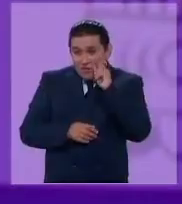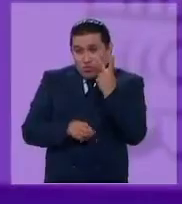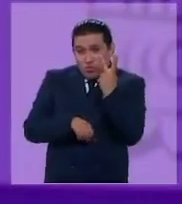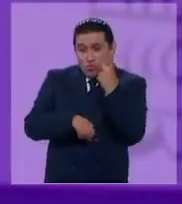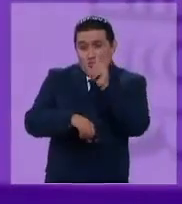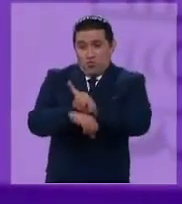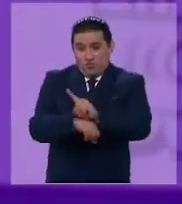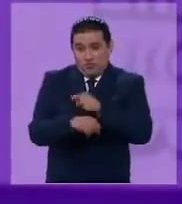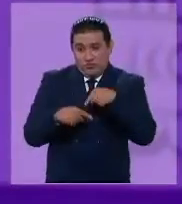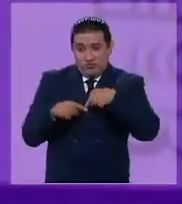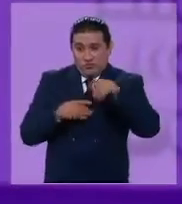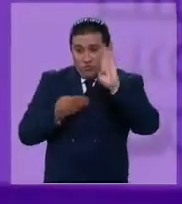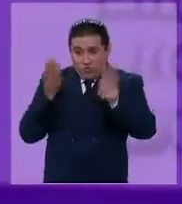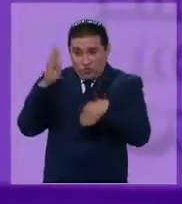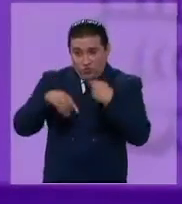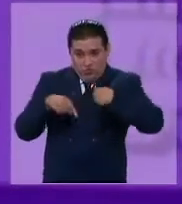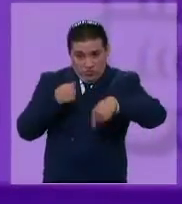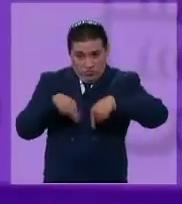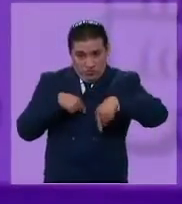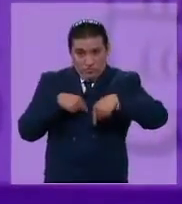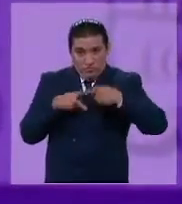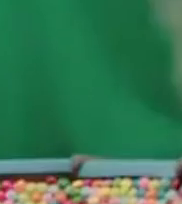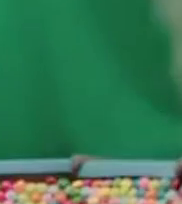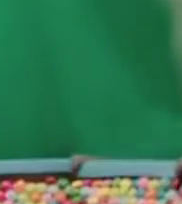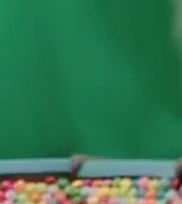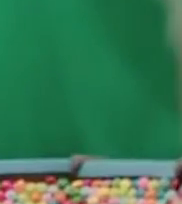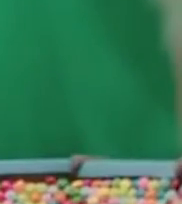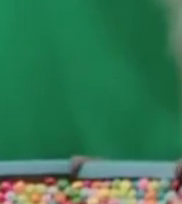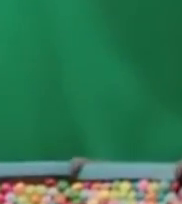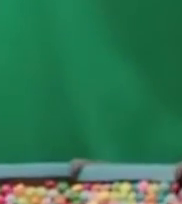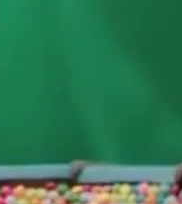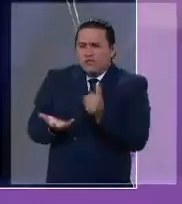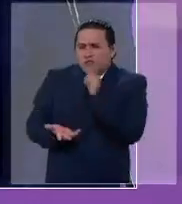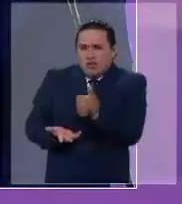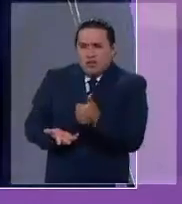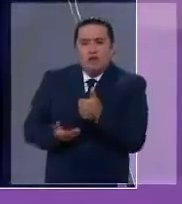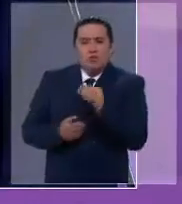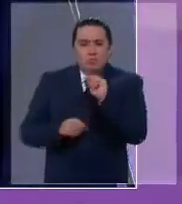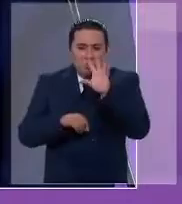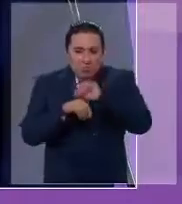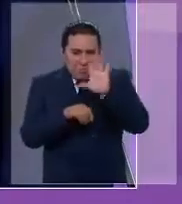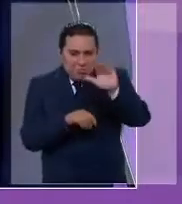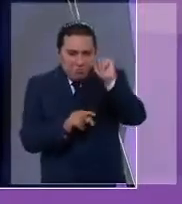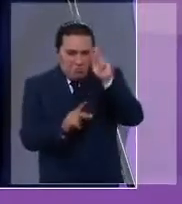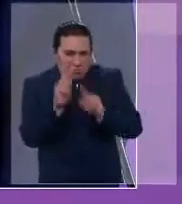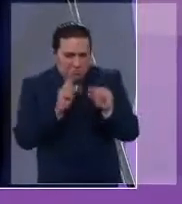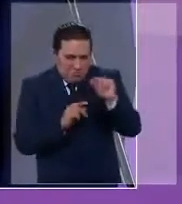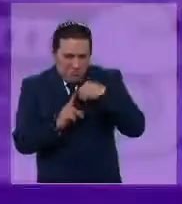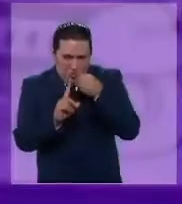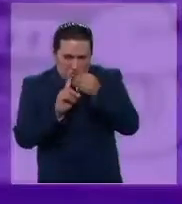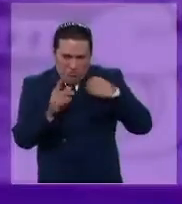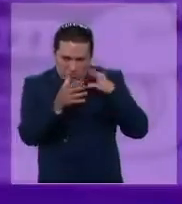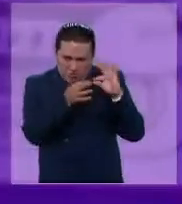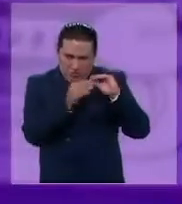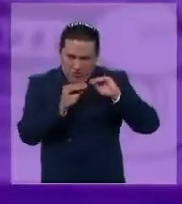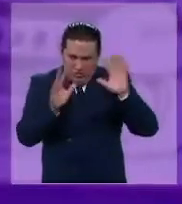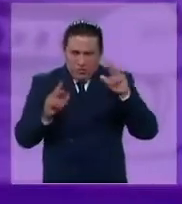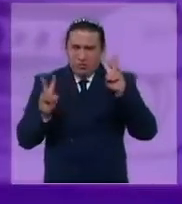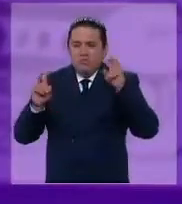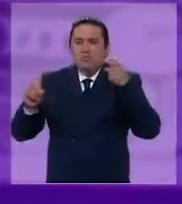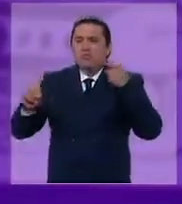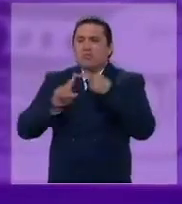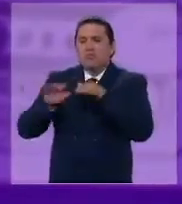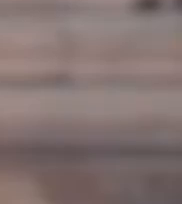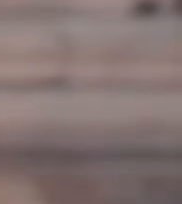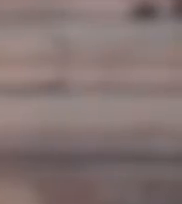hora. Desearle a la selección la mejor de las suertes. Es una película que no vas a ver, porque Andrés Manuel